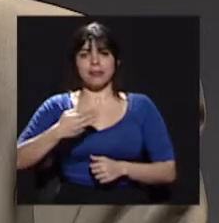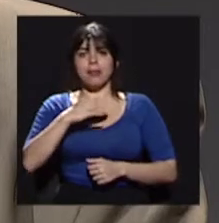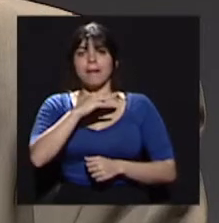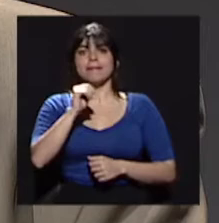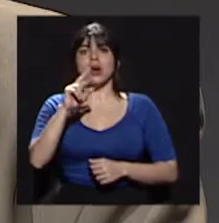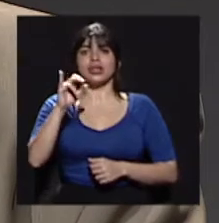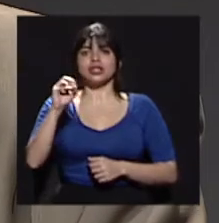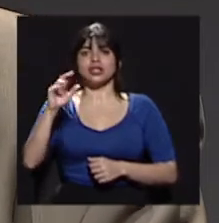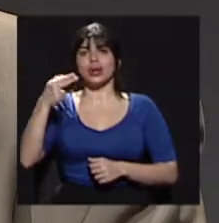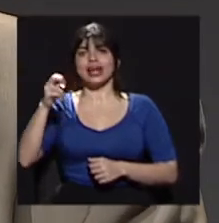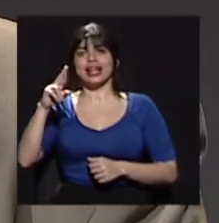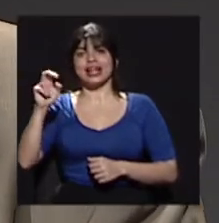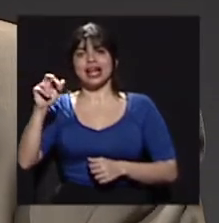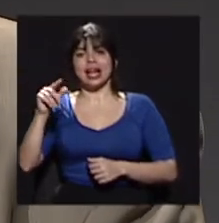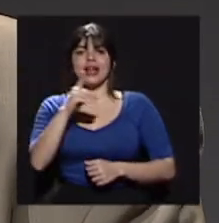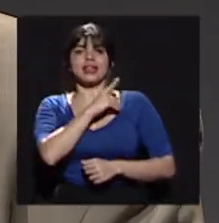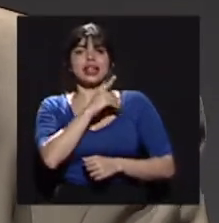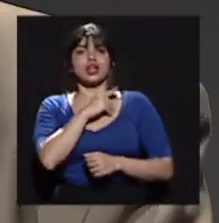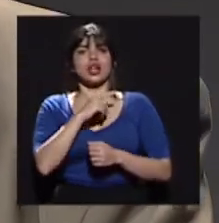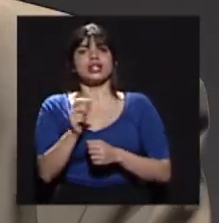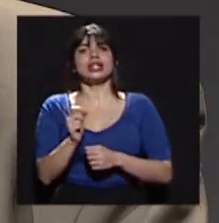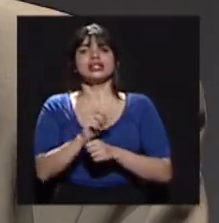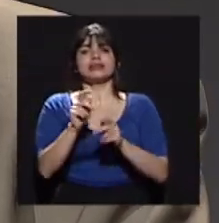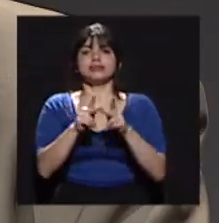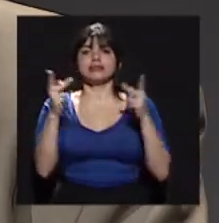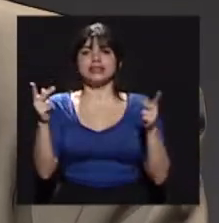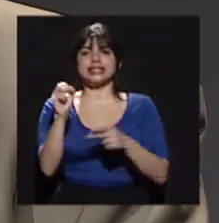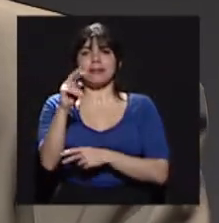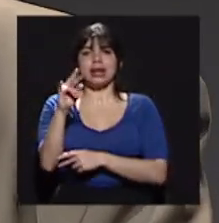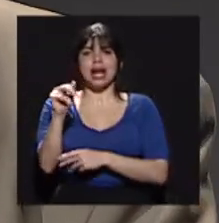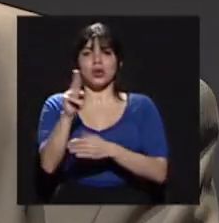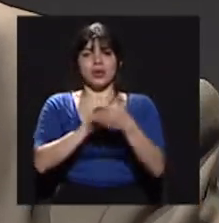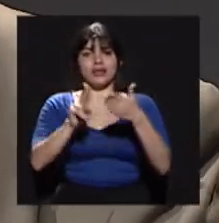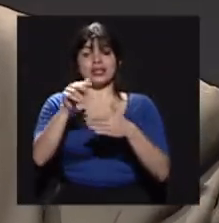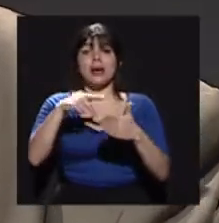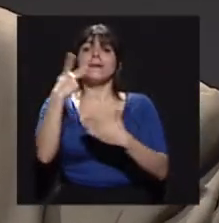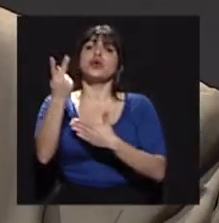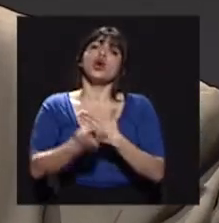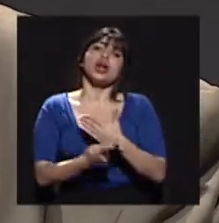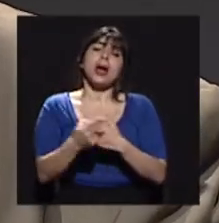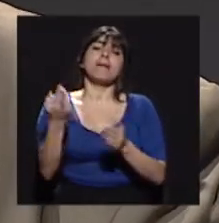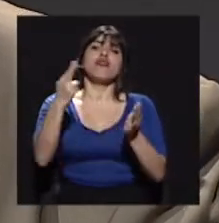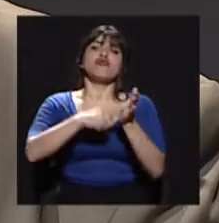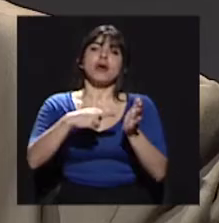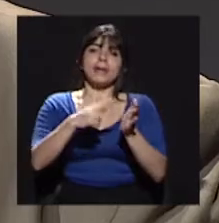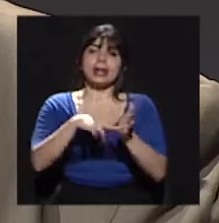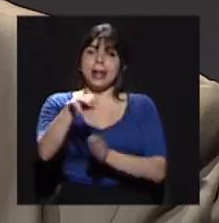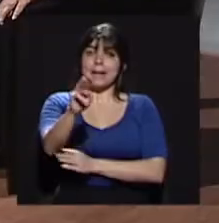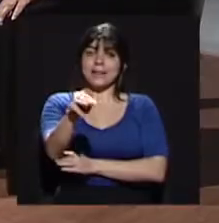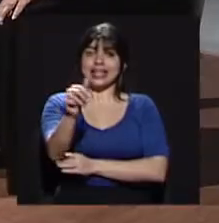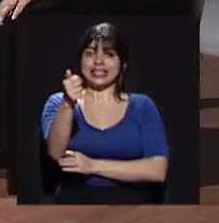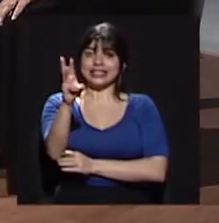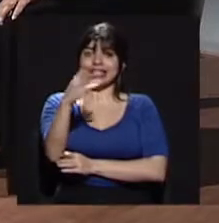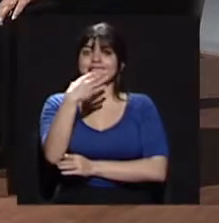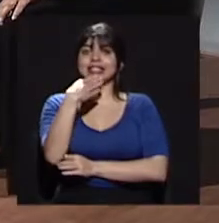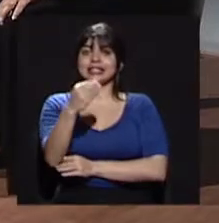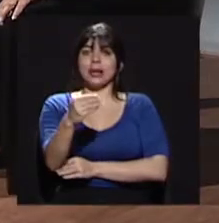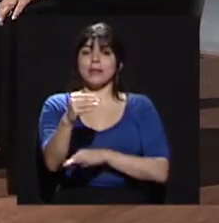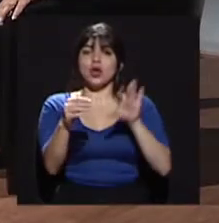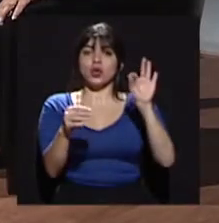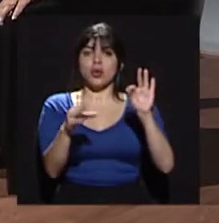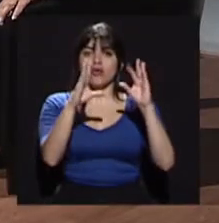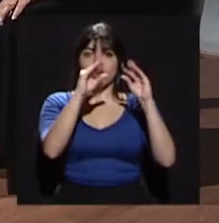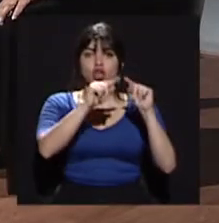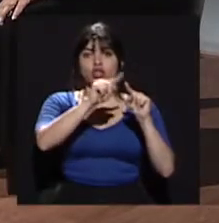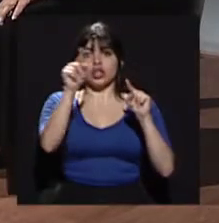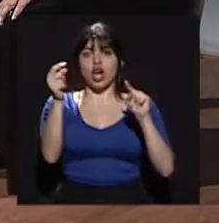como director del semanario universidad este es un programa que va a ser repetido el martes 16 de diciembre de 9 de